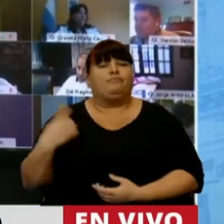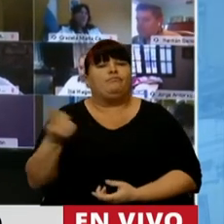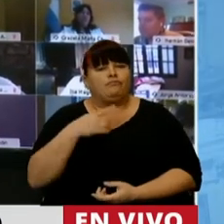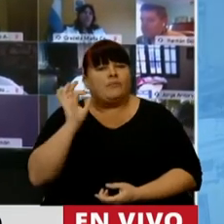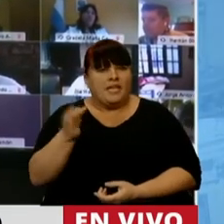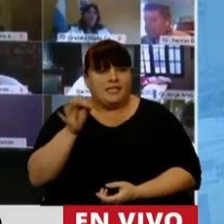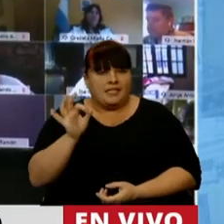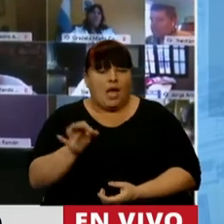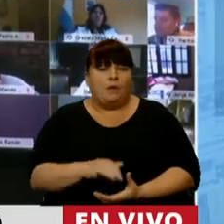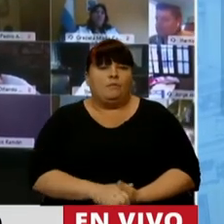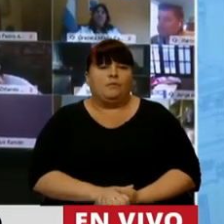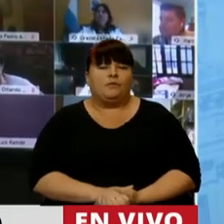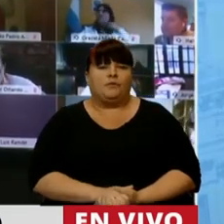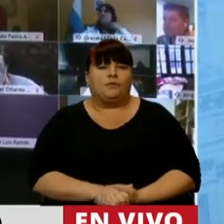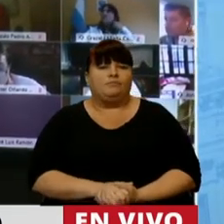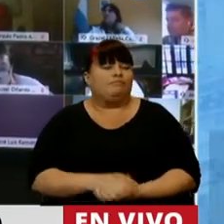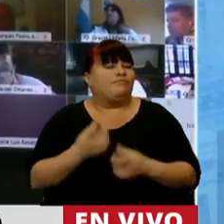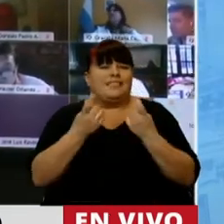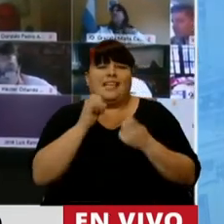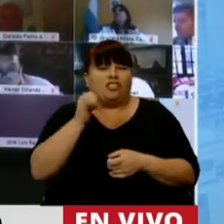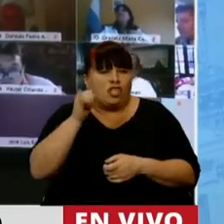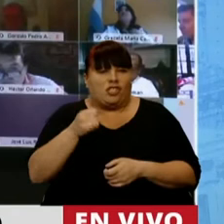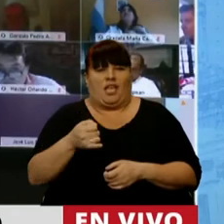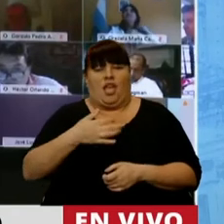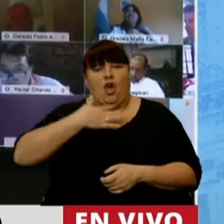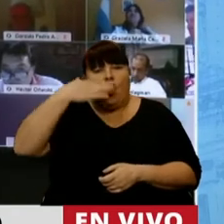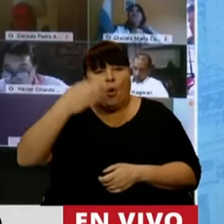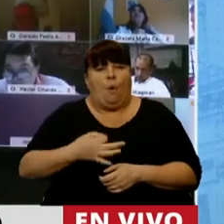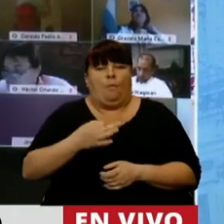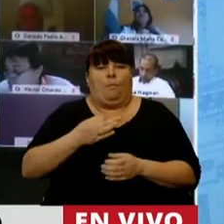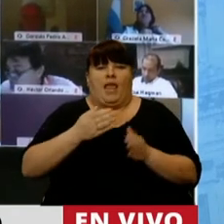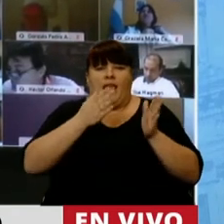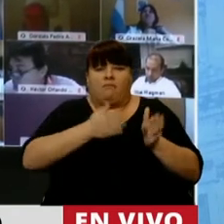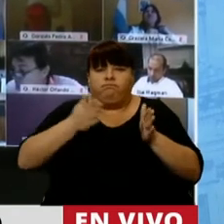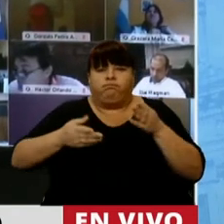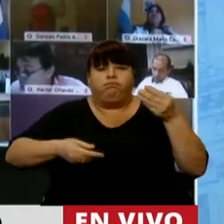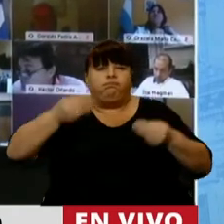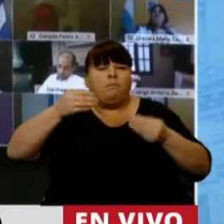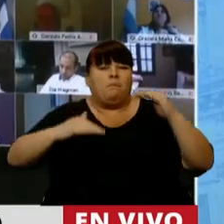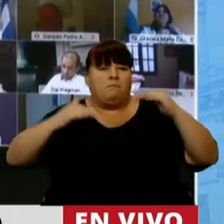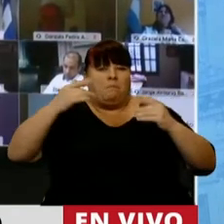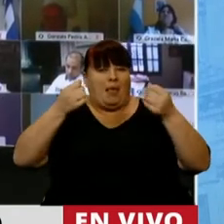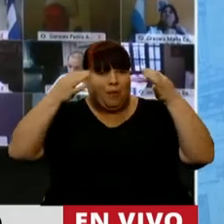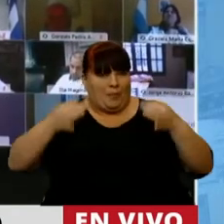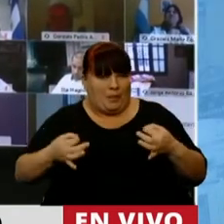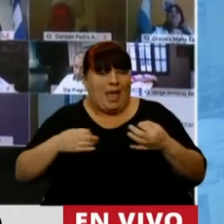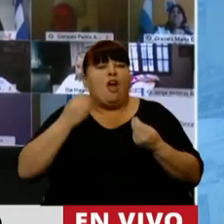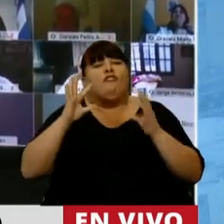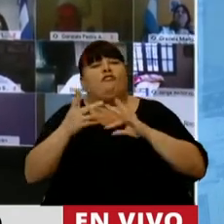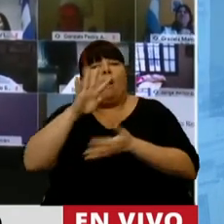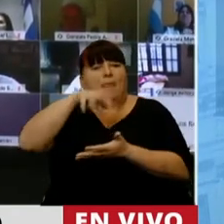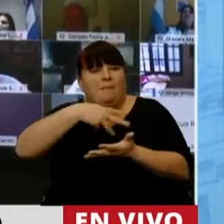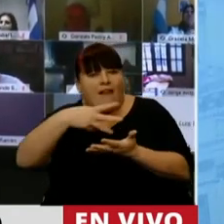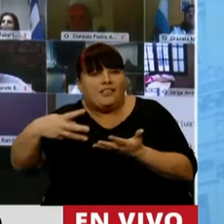Sabemos fundamentalmente la necesidad de cumplimentar con un estricto equilibrio fiscal en la